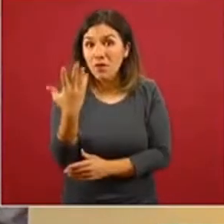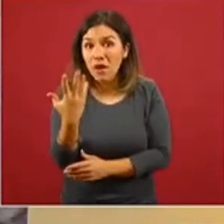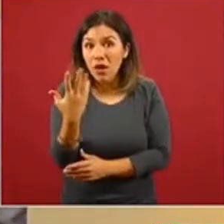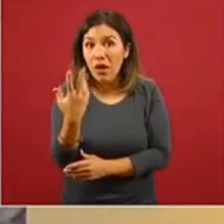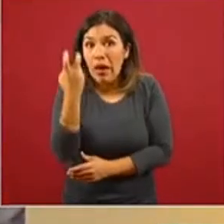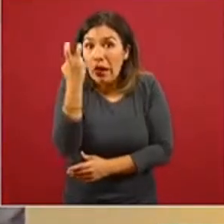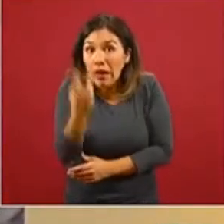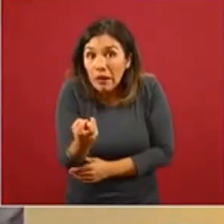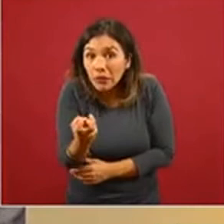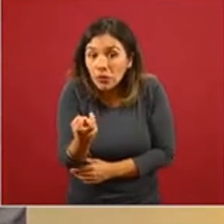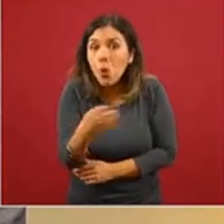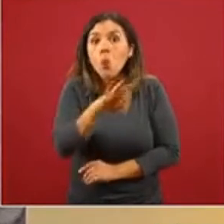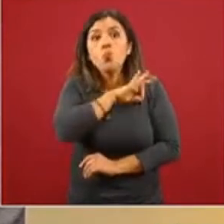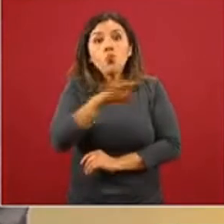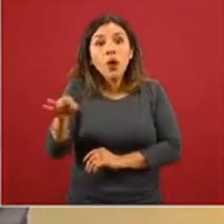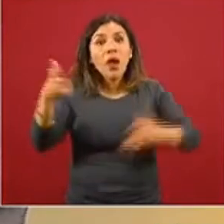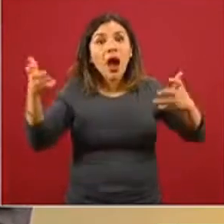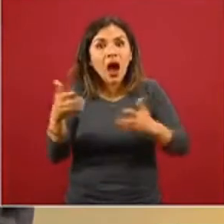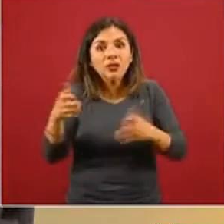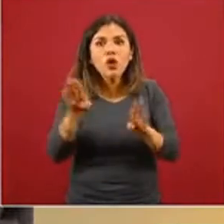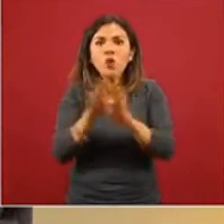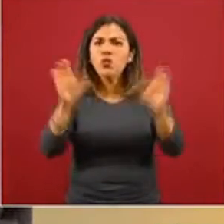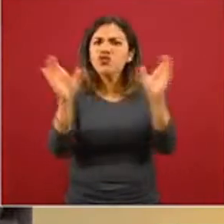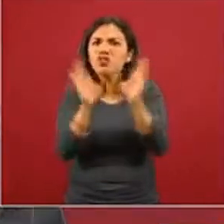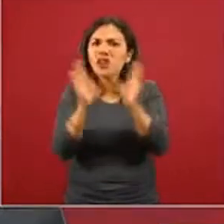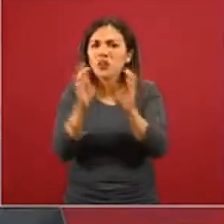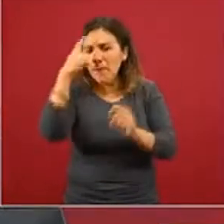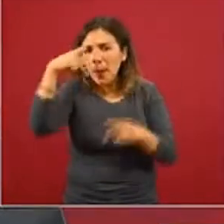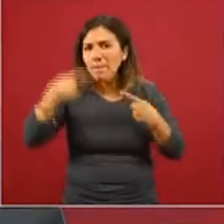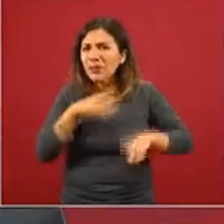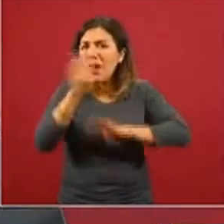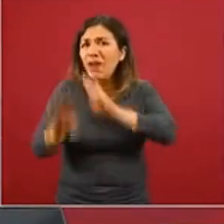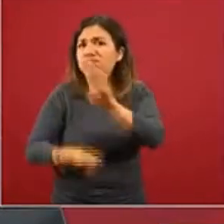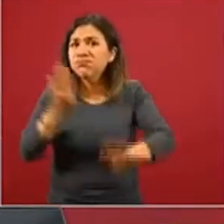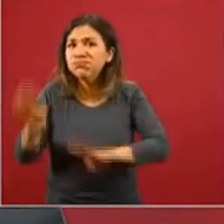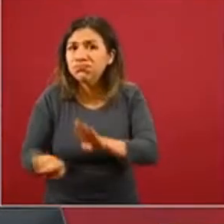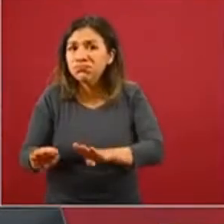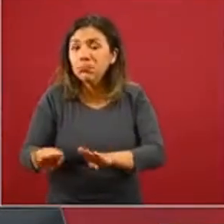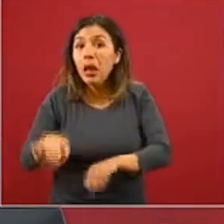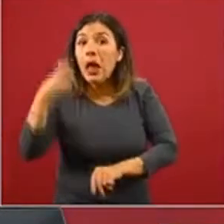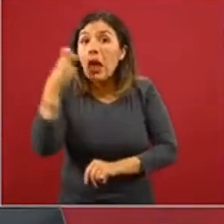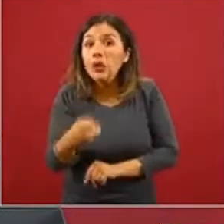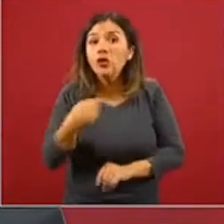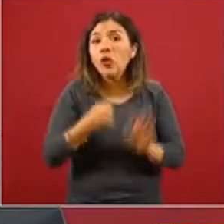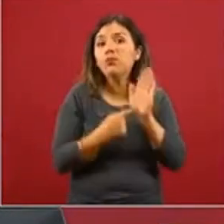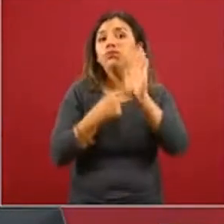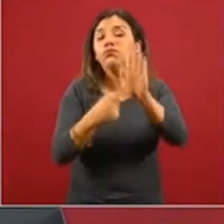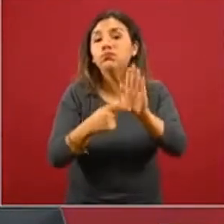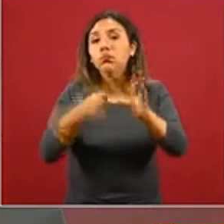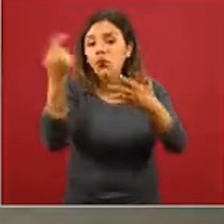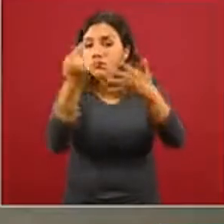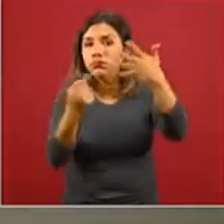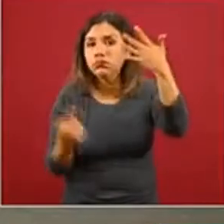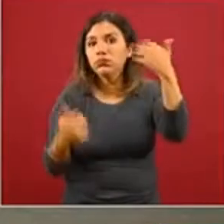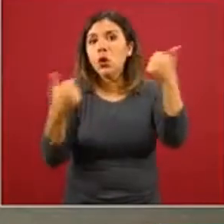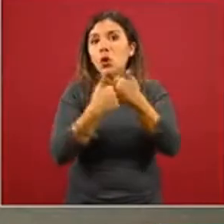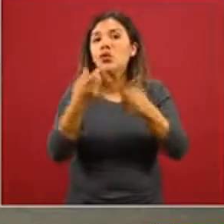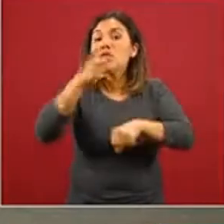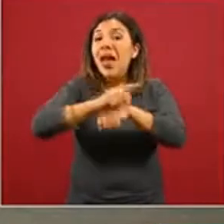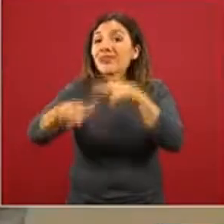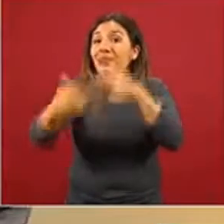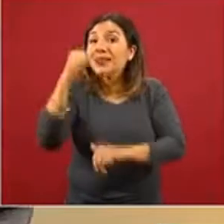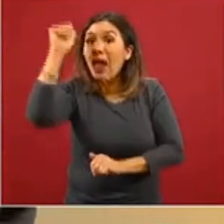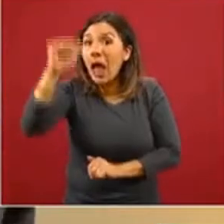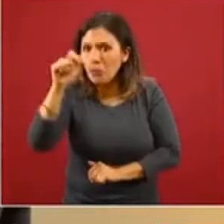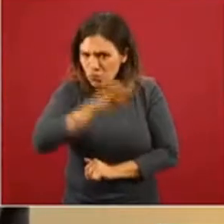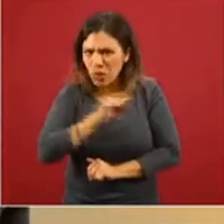y que se pudiera hacer la certificación de las muertes, inmediatamente publicamos un lineamiento técnico, 13 de abril,